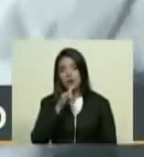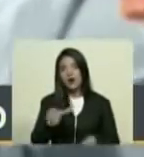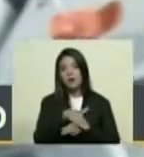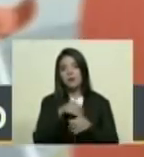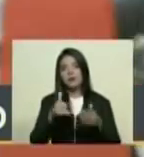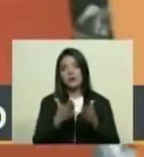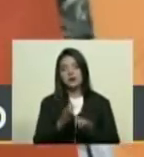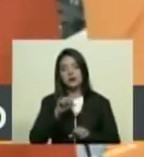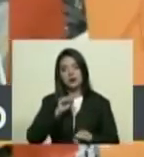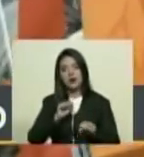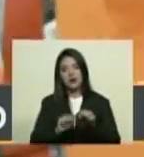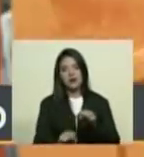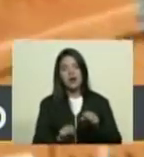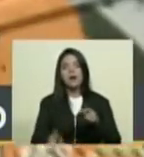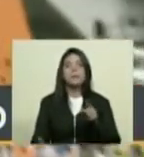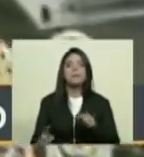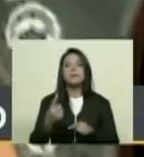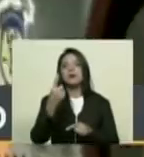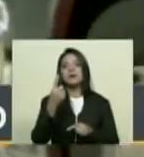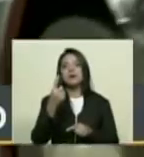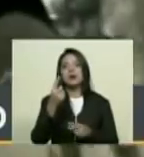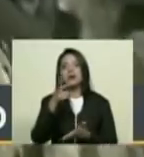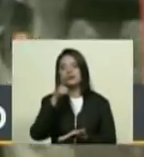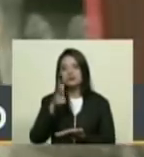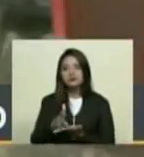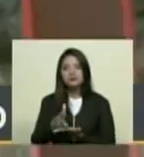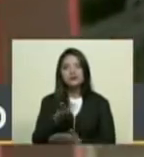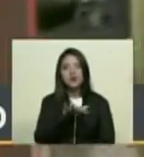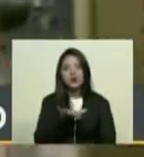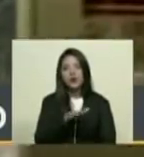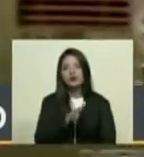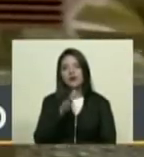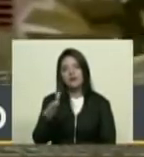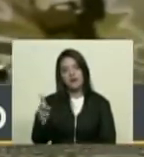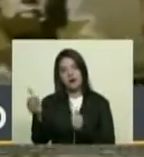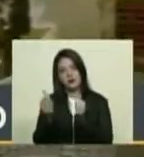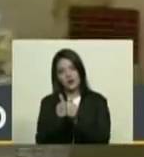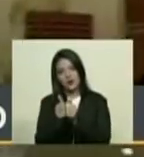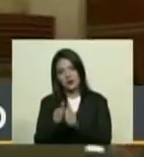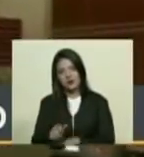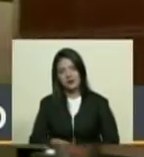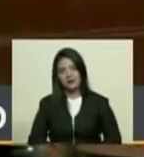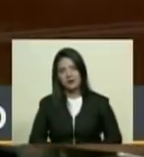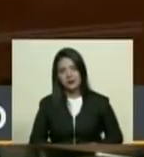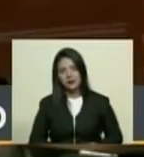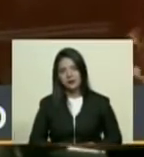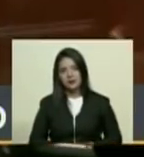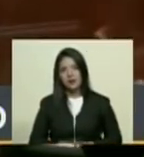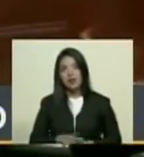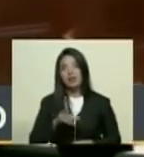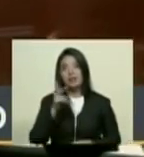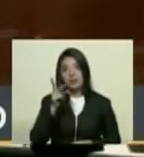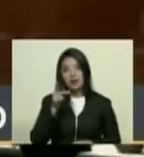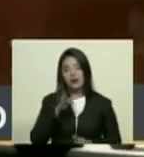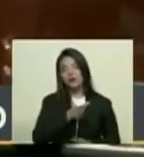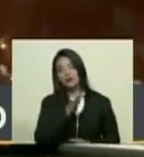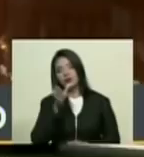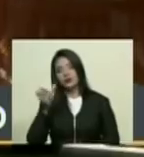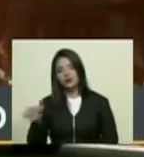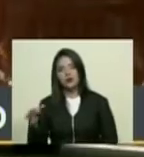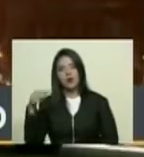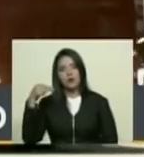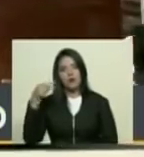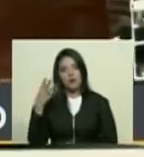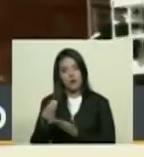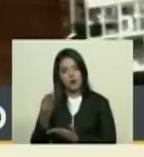de la Defensa que la primera parada se estará realizando en el estado Anzoátegui, para posteriormente partir al